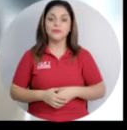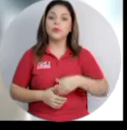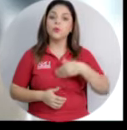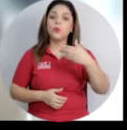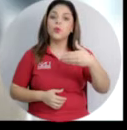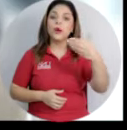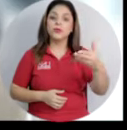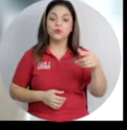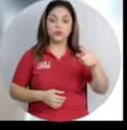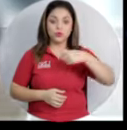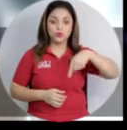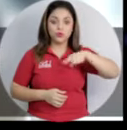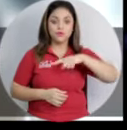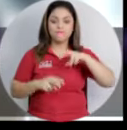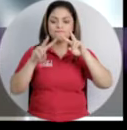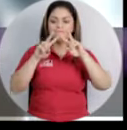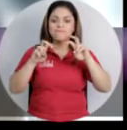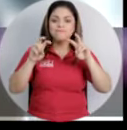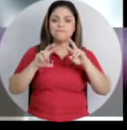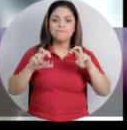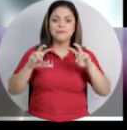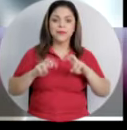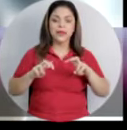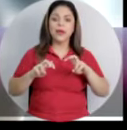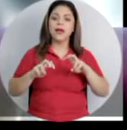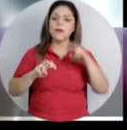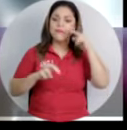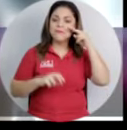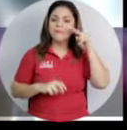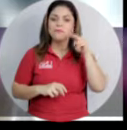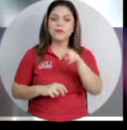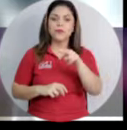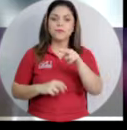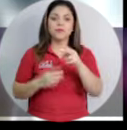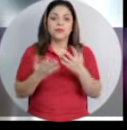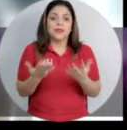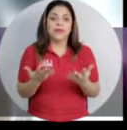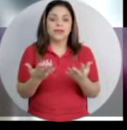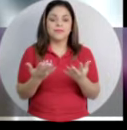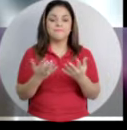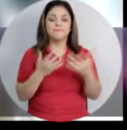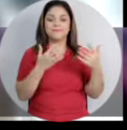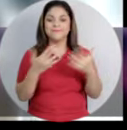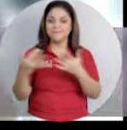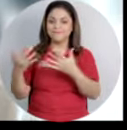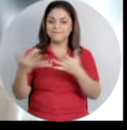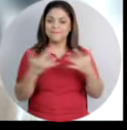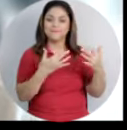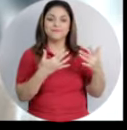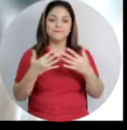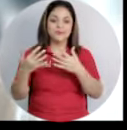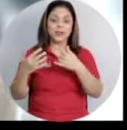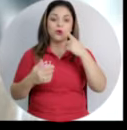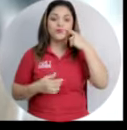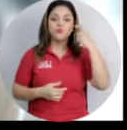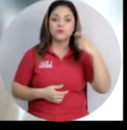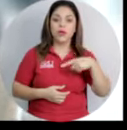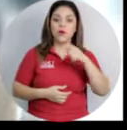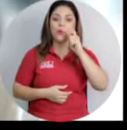Y cuando hacemos ese análisis tenemos que poner el reflector sobre la guerra entre Rusia y